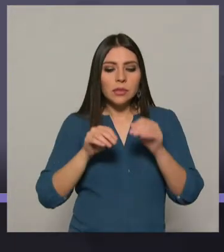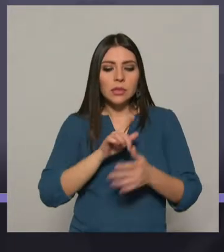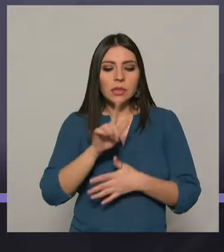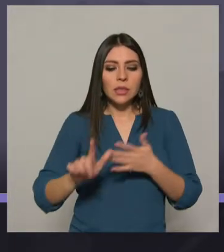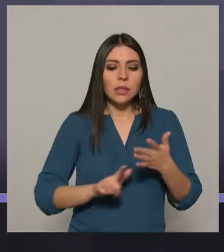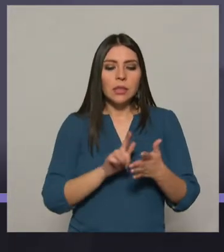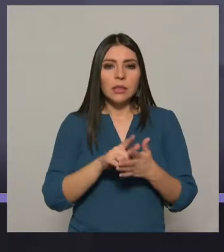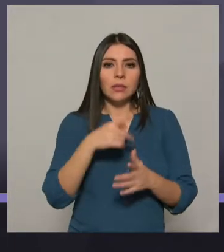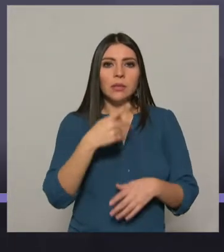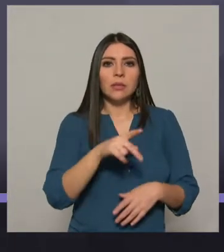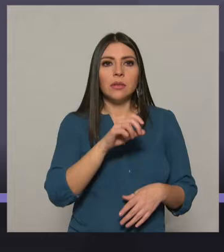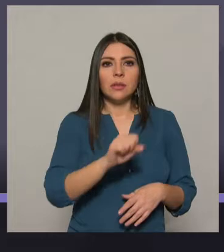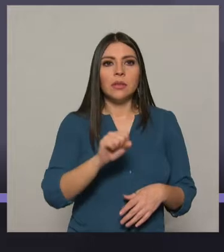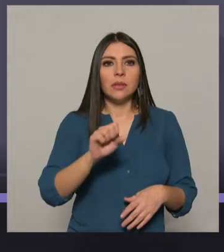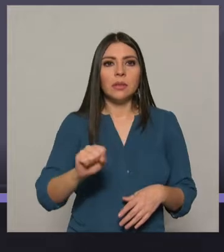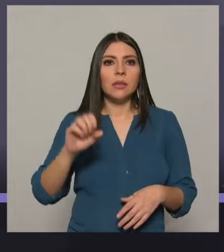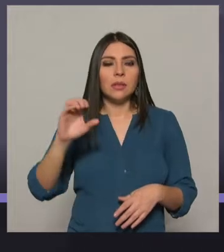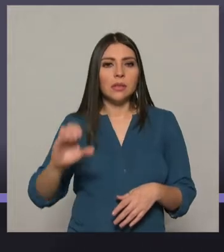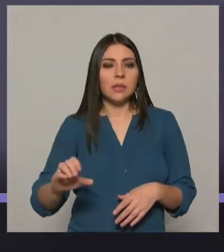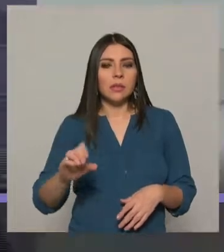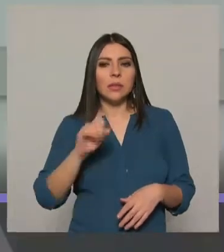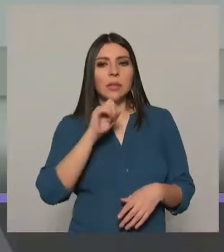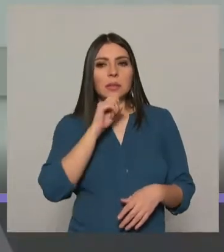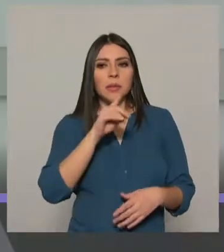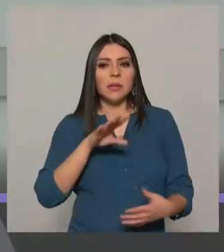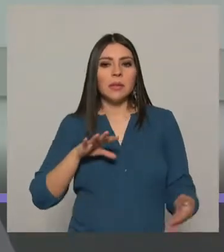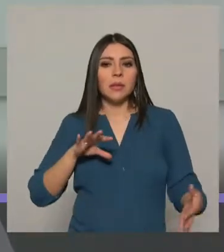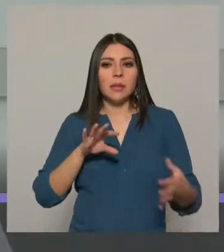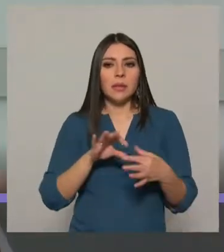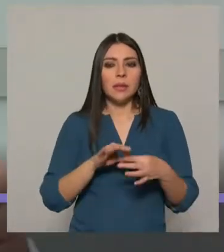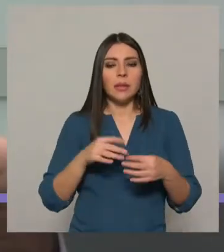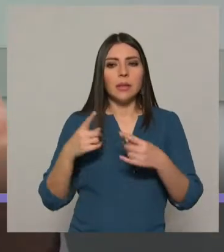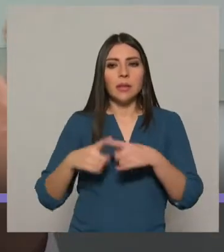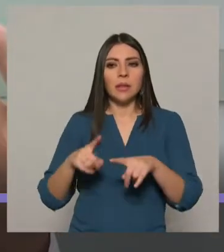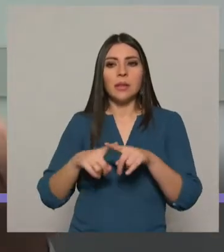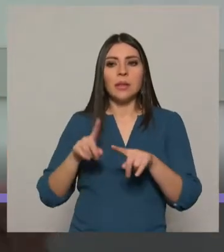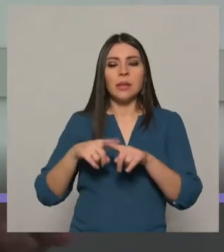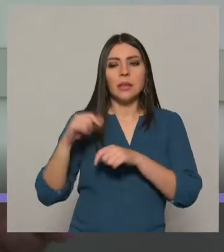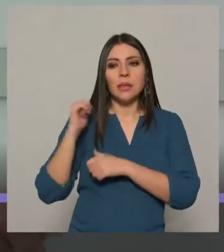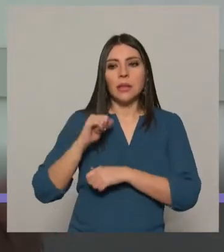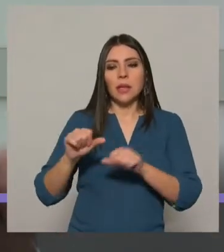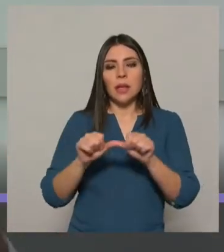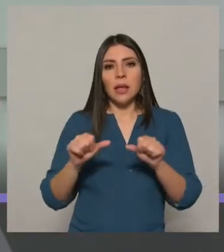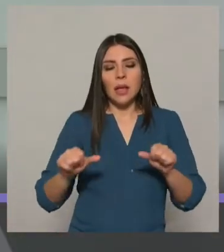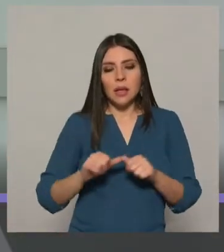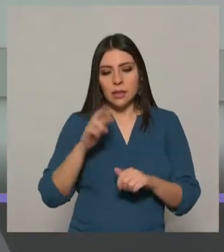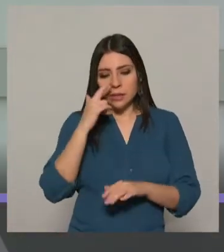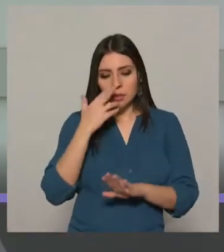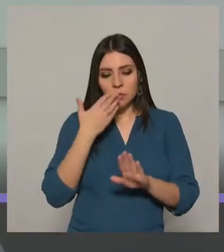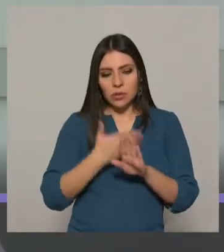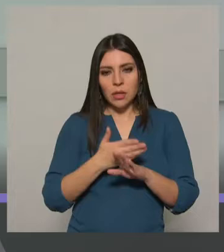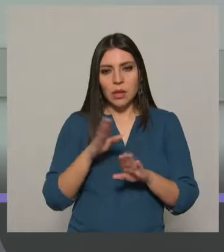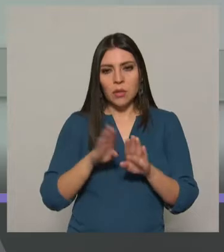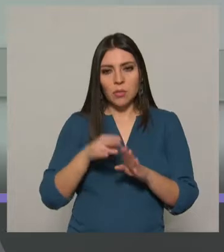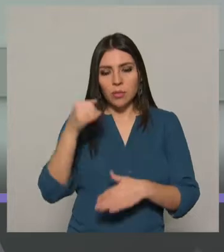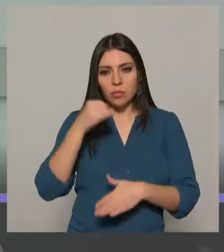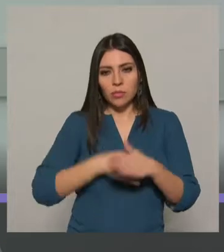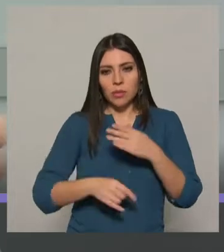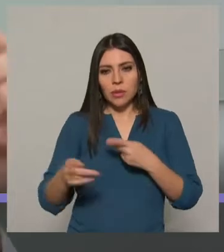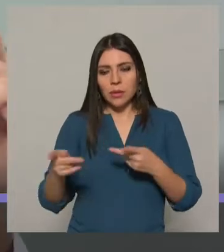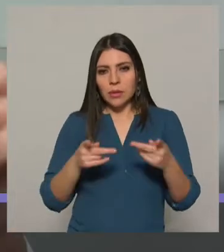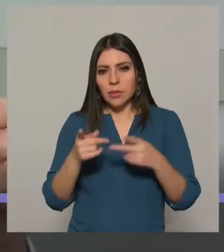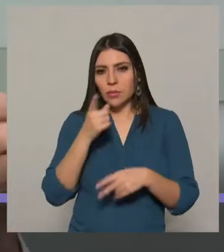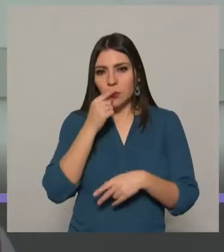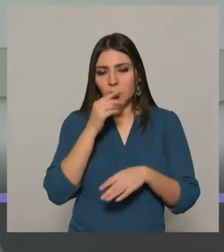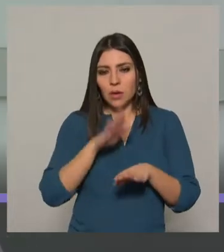propia Secretaría de Seguridad Ciudadana tiene que ver con las áreas de inteligencia, tiene que ver con la operación y la puesta en marcha